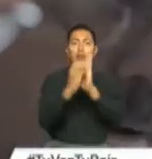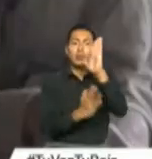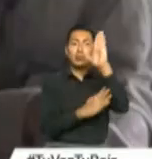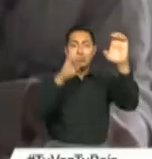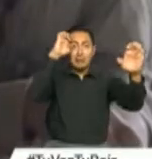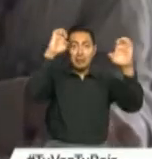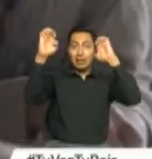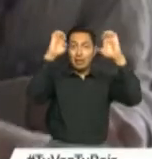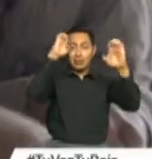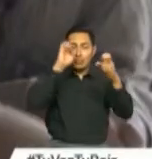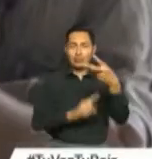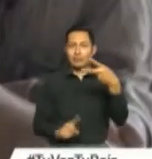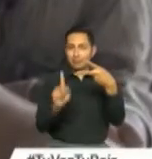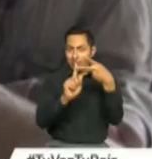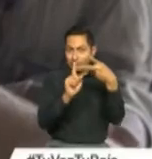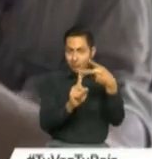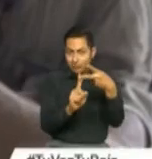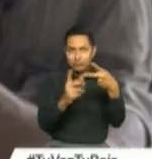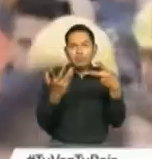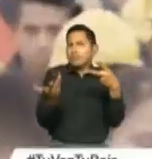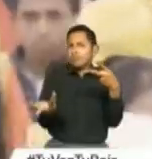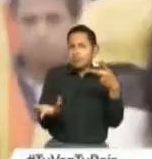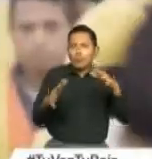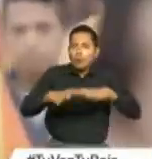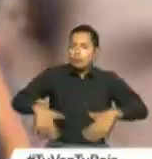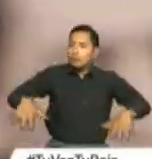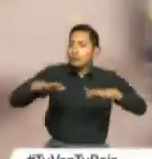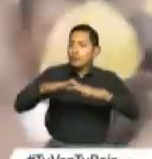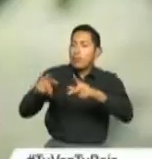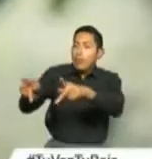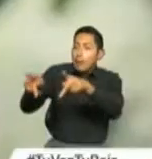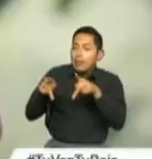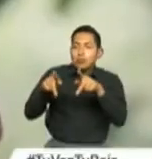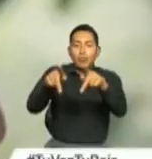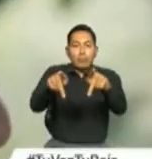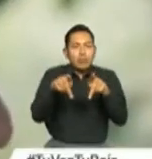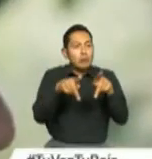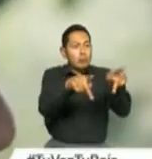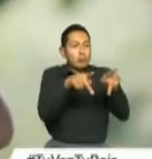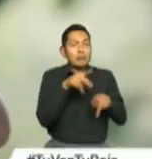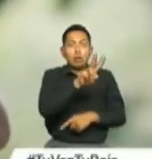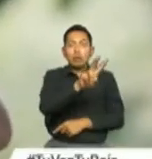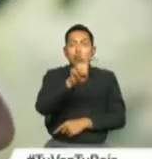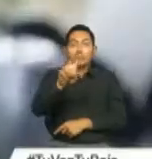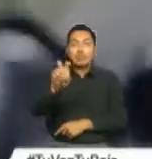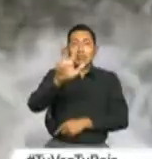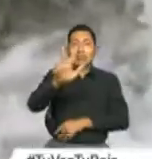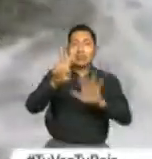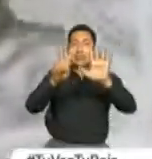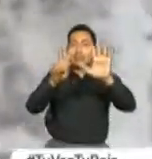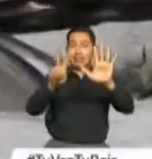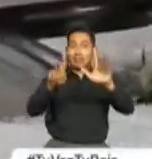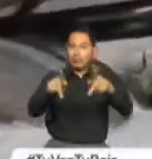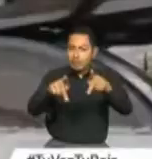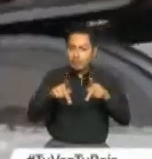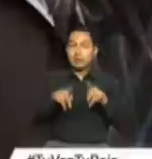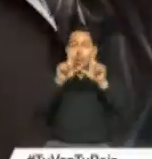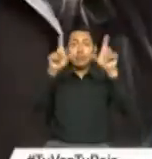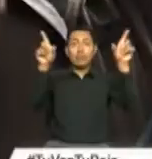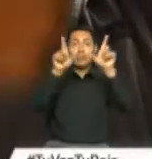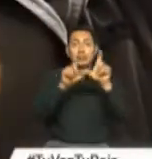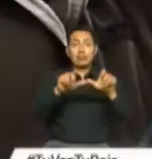el catastro minero, cuyo resultado ha sido el otorgamiento de 237 concesiones entre empresas nacionales